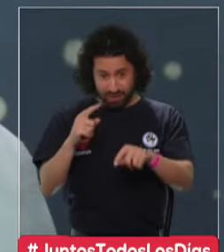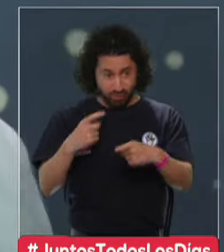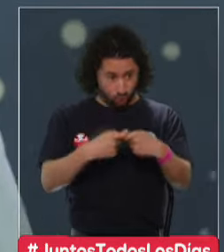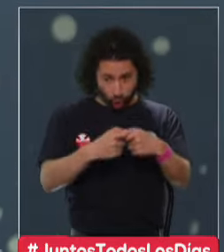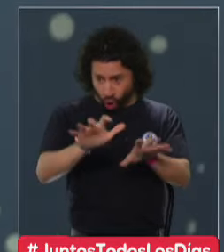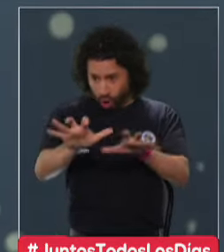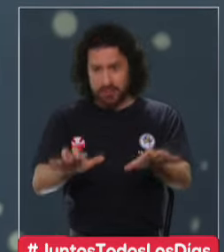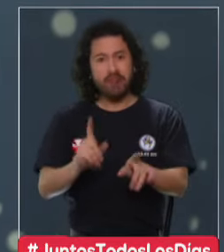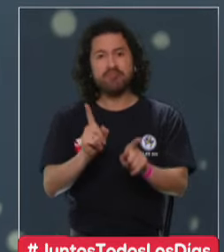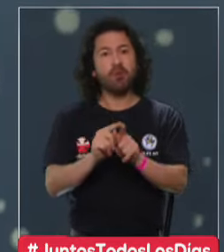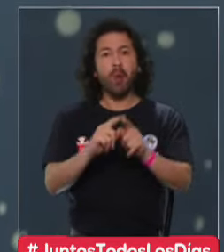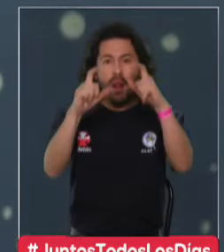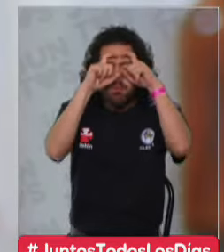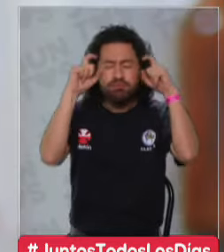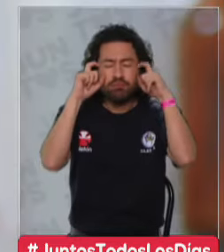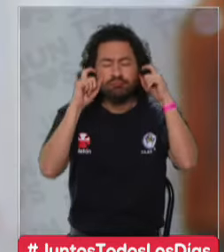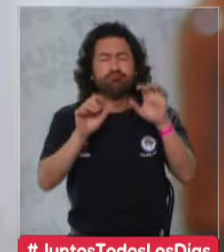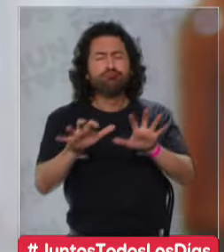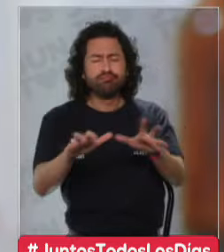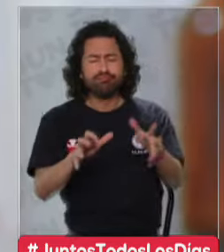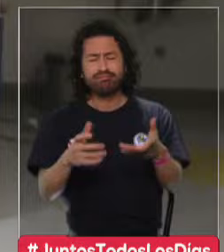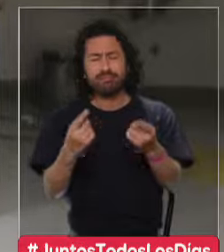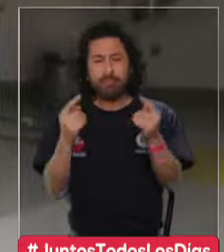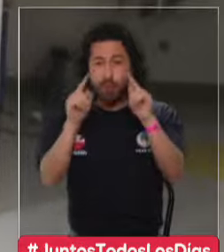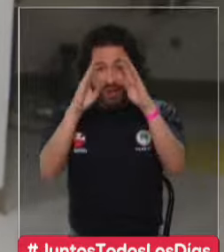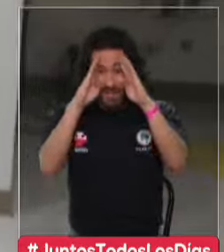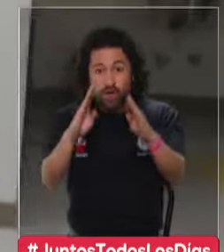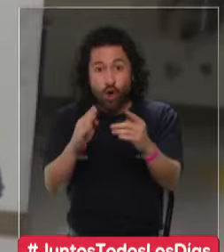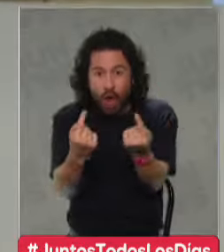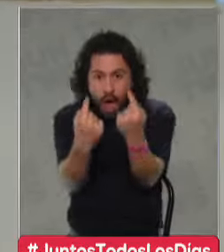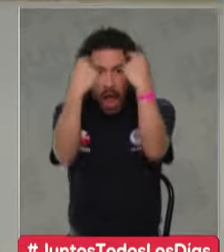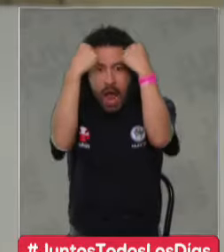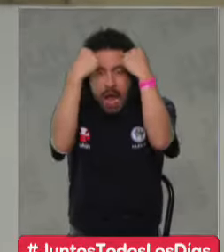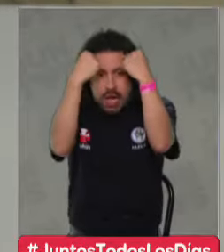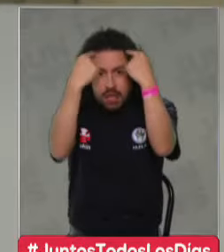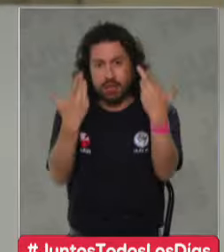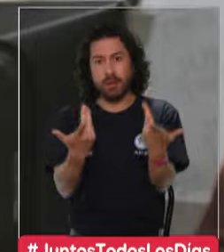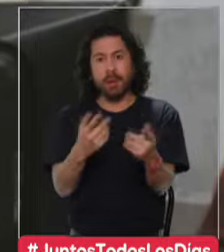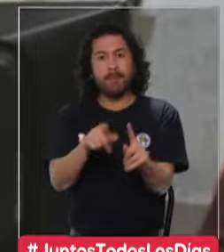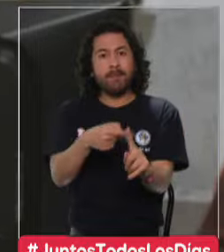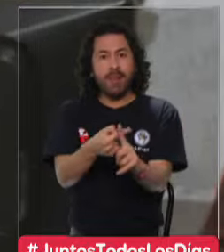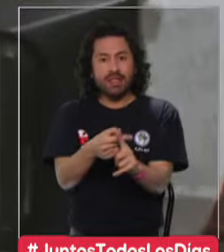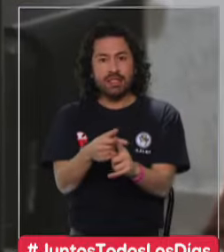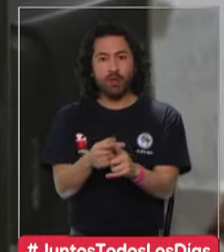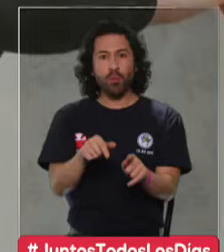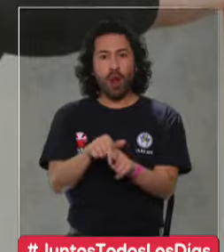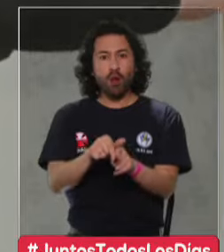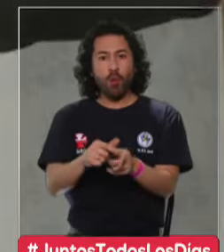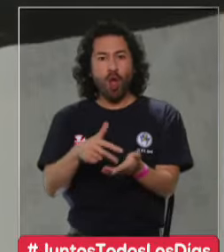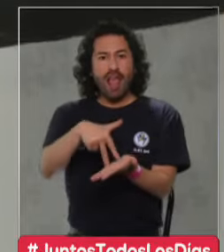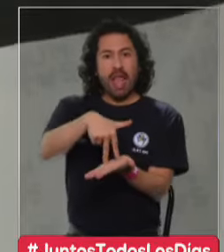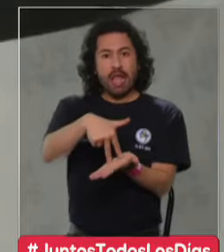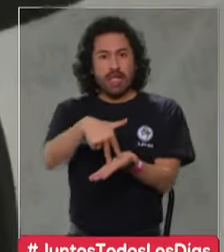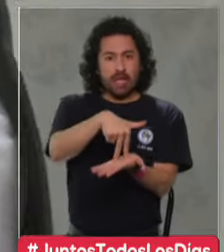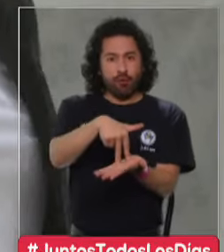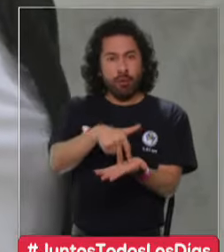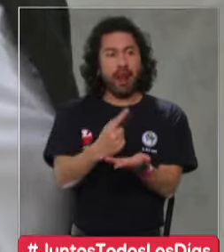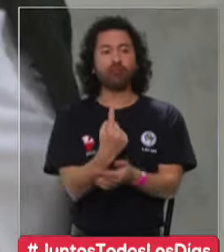eso enfocado al tema neurológico con Martina y al equilibrio, para que ella pueda desenvolverse sola.